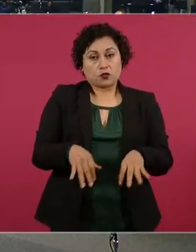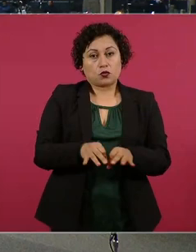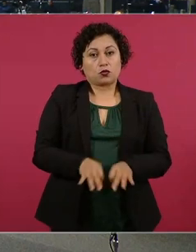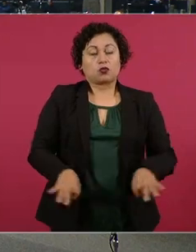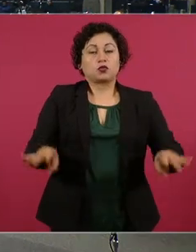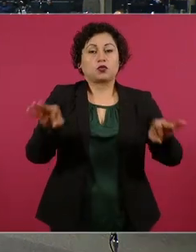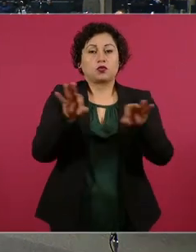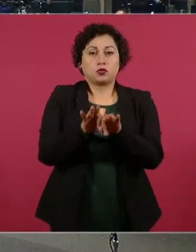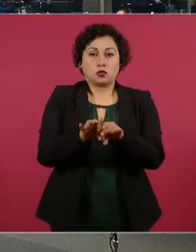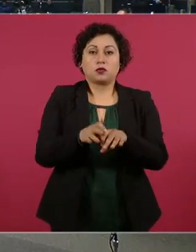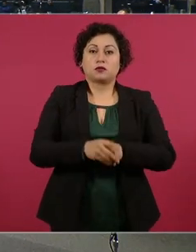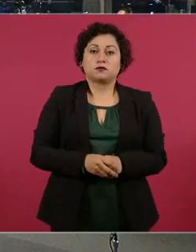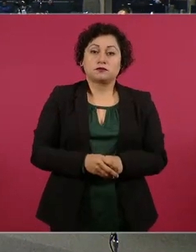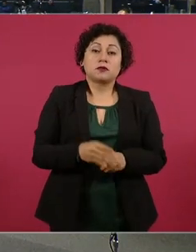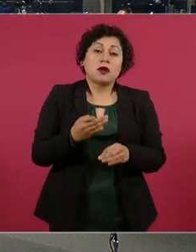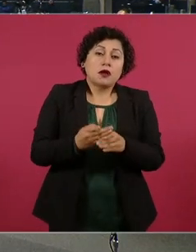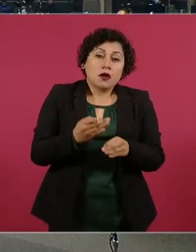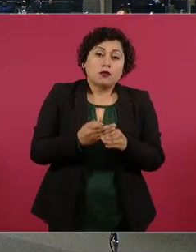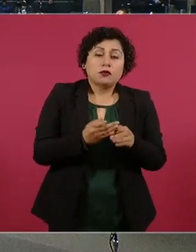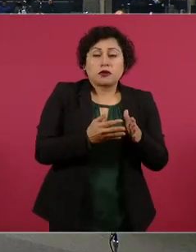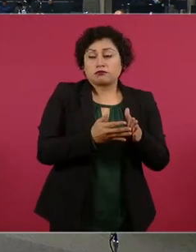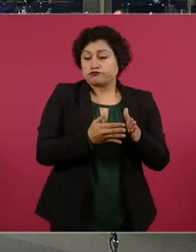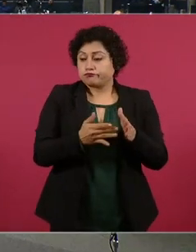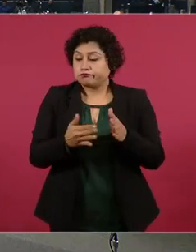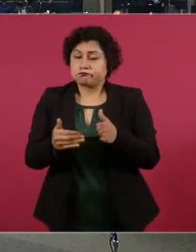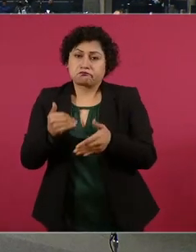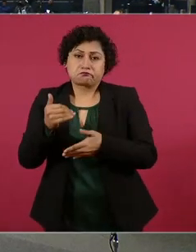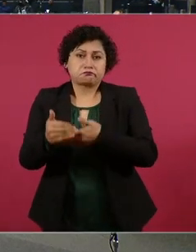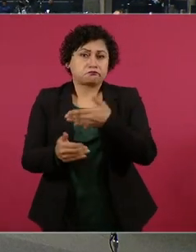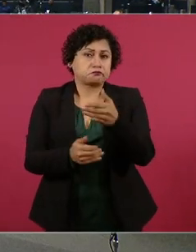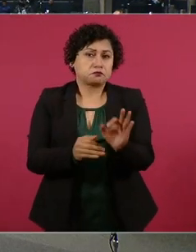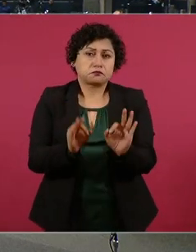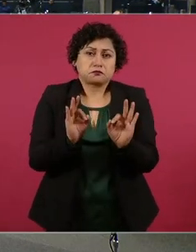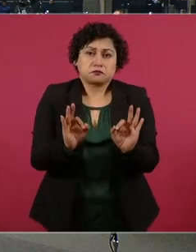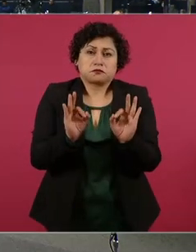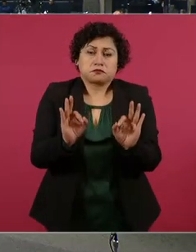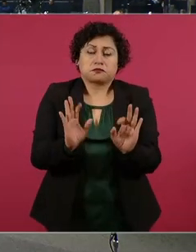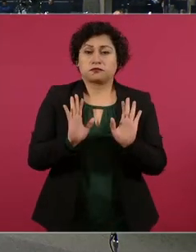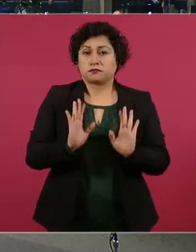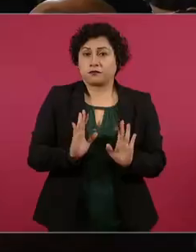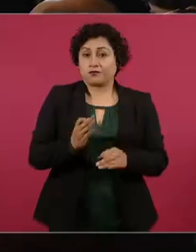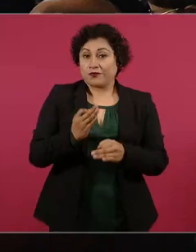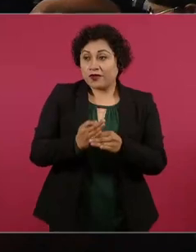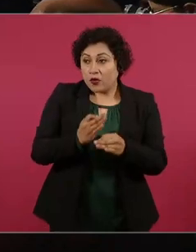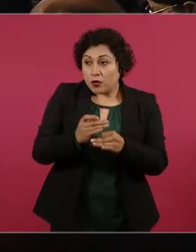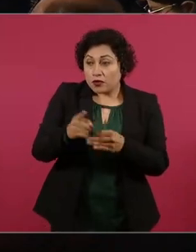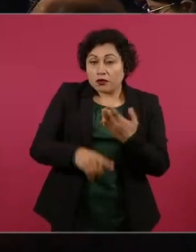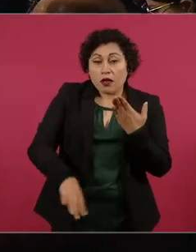Hasta ahora van muy bien las cosas, no pasa de esto,